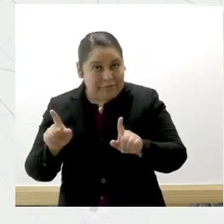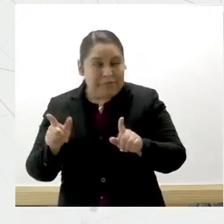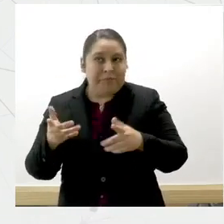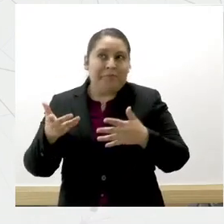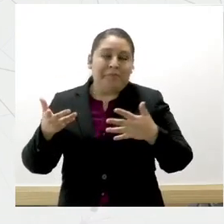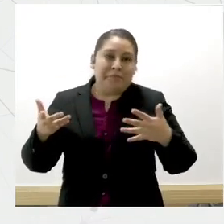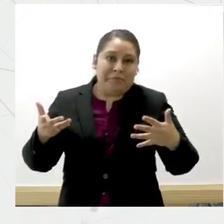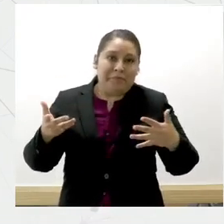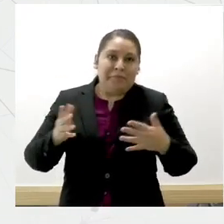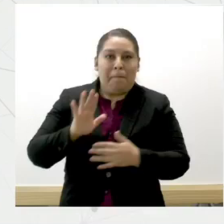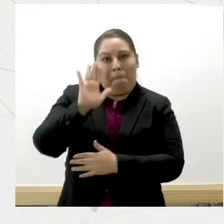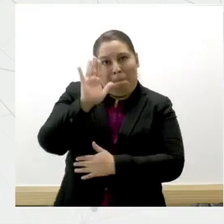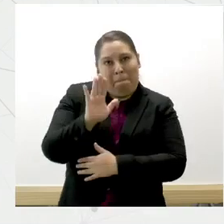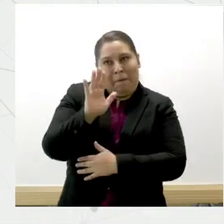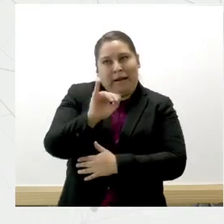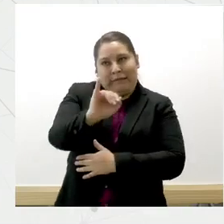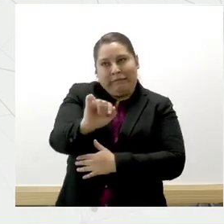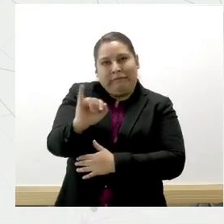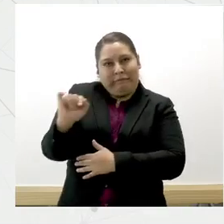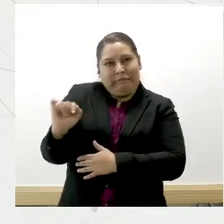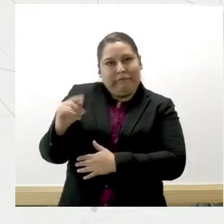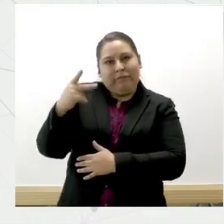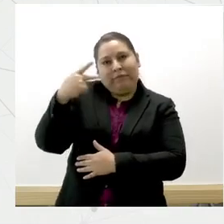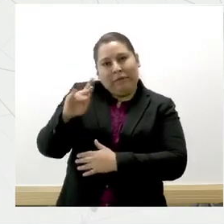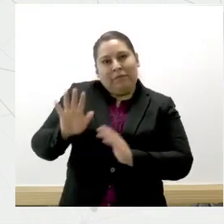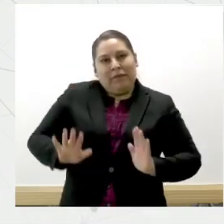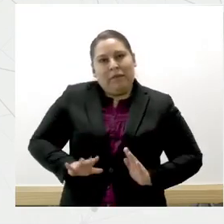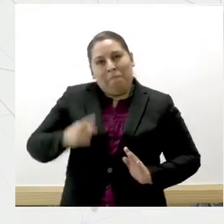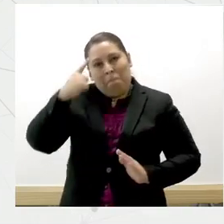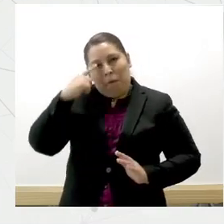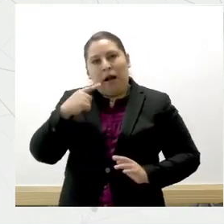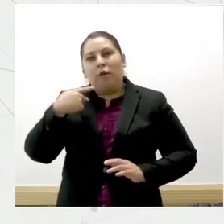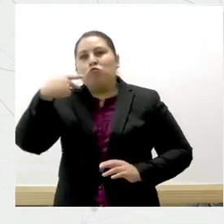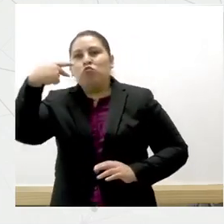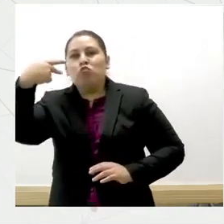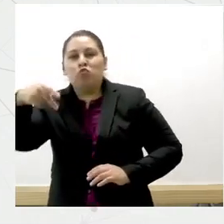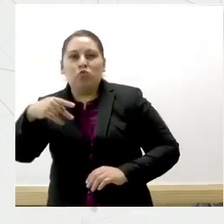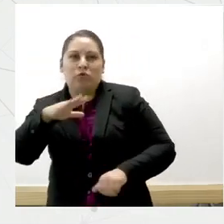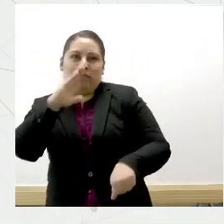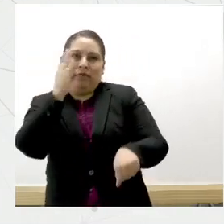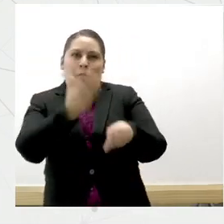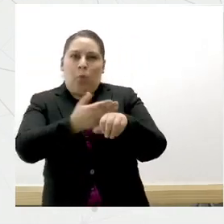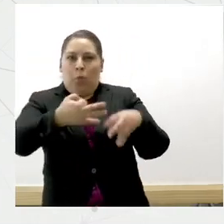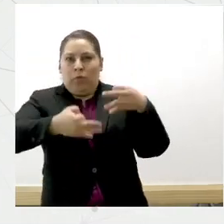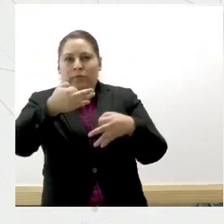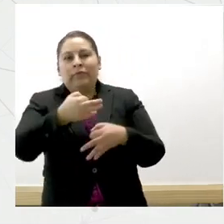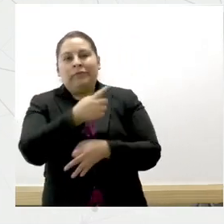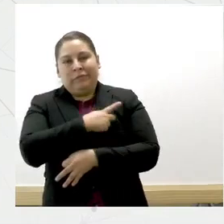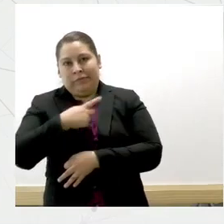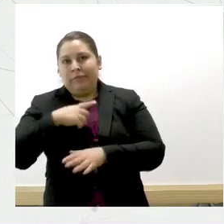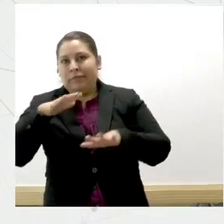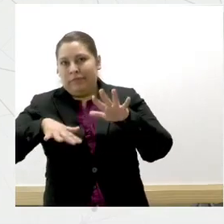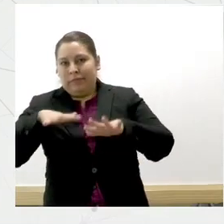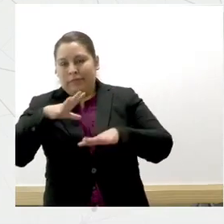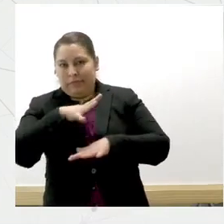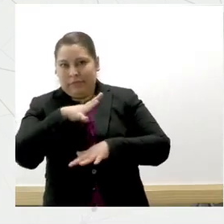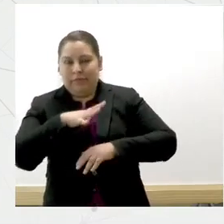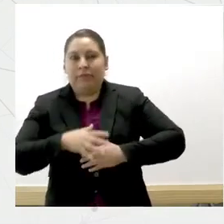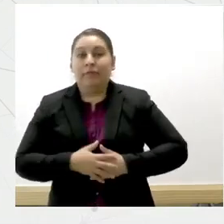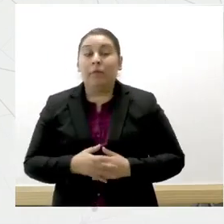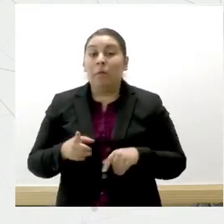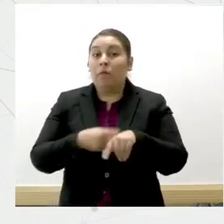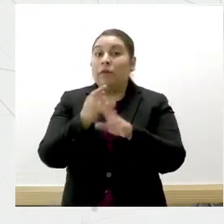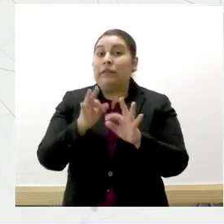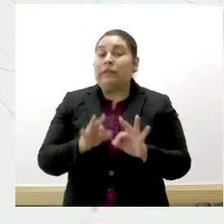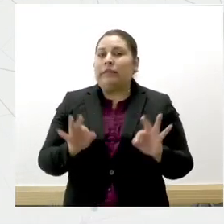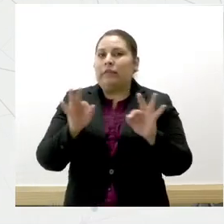parece que la idea es que sí, sobre todo por establecer también un régimen sancionador. Y los modelos de evaluación a través de ingeniería inversa, siempre y cuando cumplan con todas las